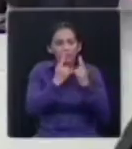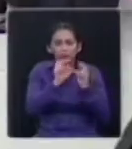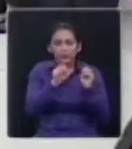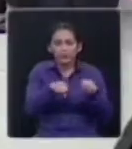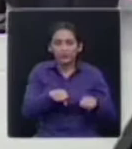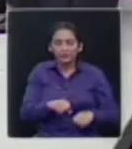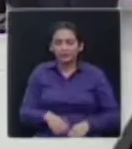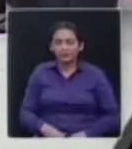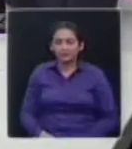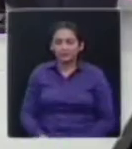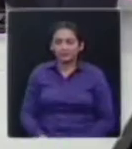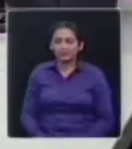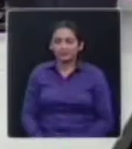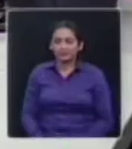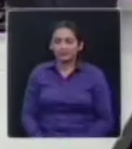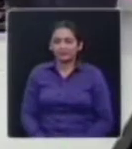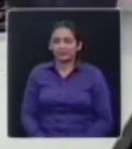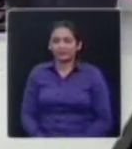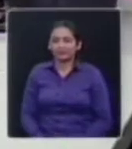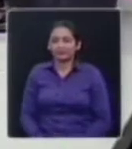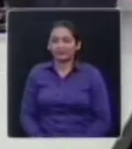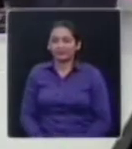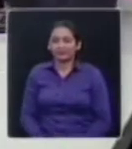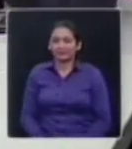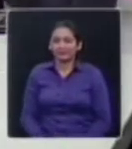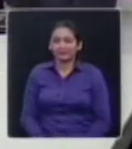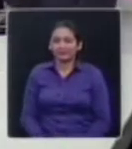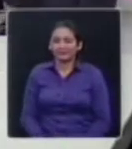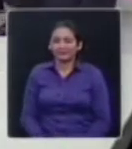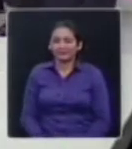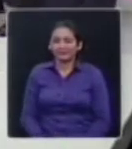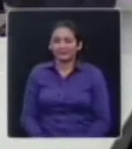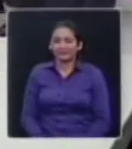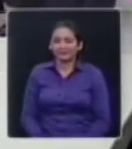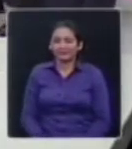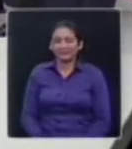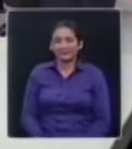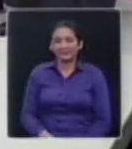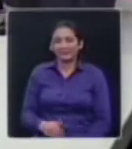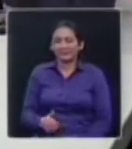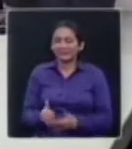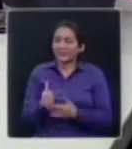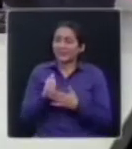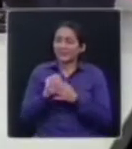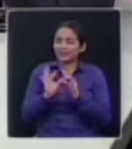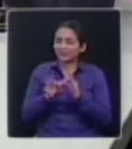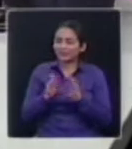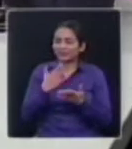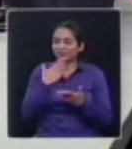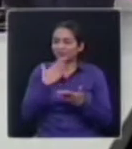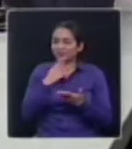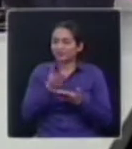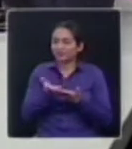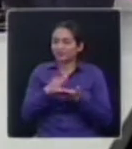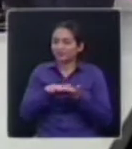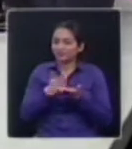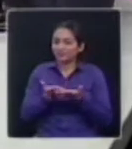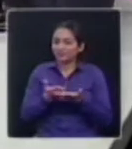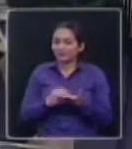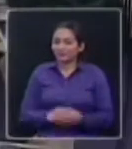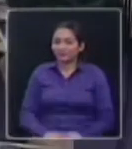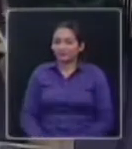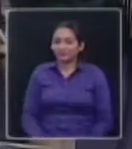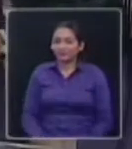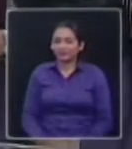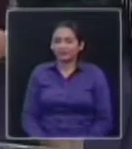contestarme. So, good morning. Good morning. Así me ayudas con la traducción entonces, Jesús. Con mucho gusto. That's about